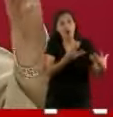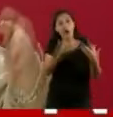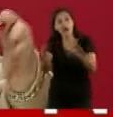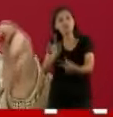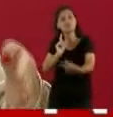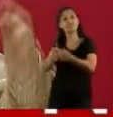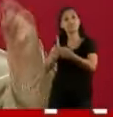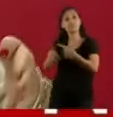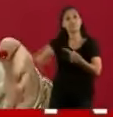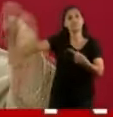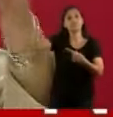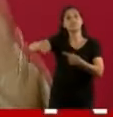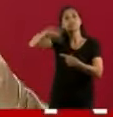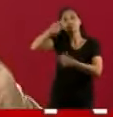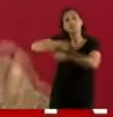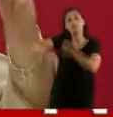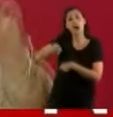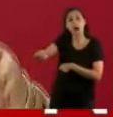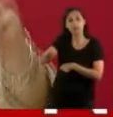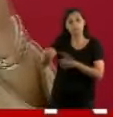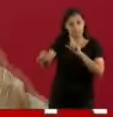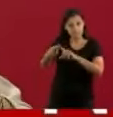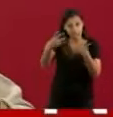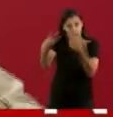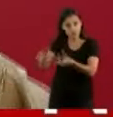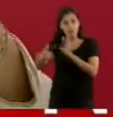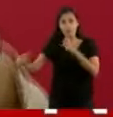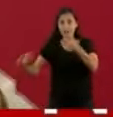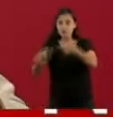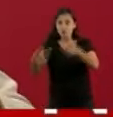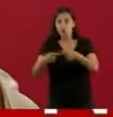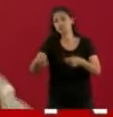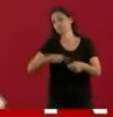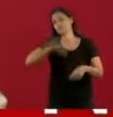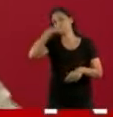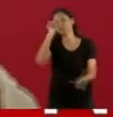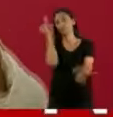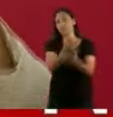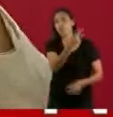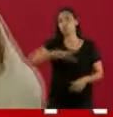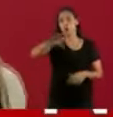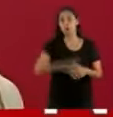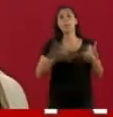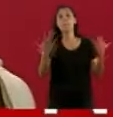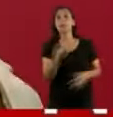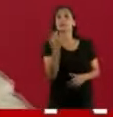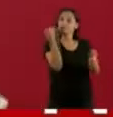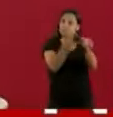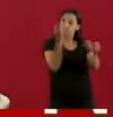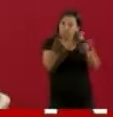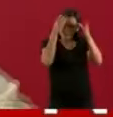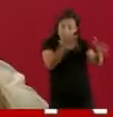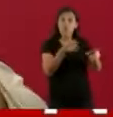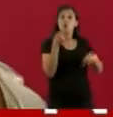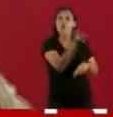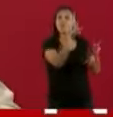colabore con la narcocriminalidad, con el narcoterrorismo. Por eso es que ir a fondo contra